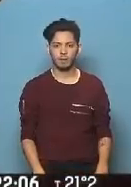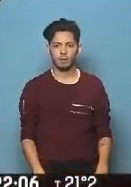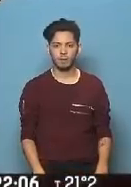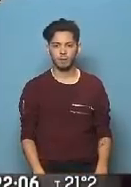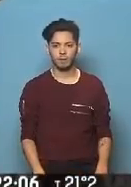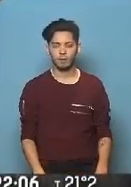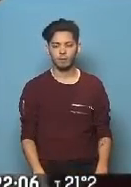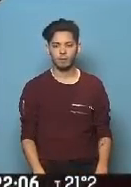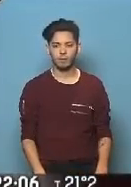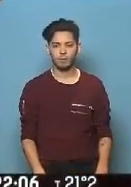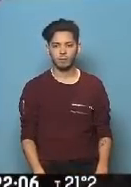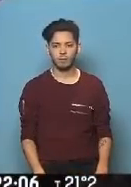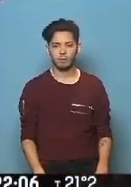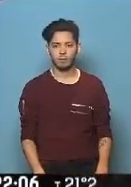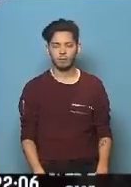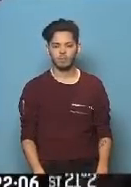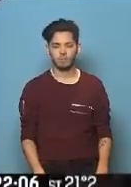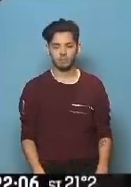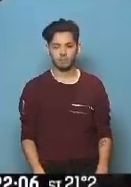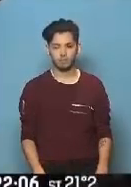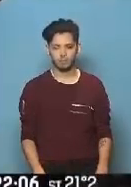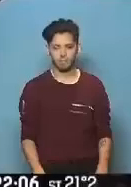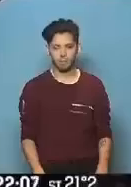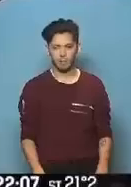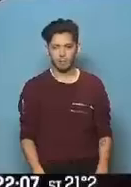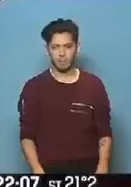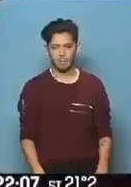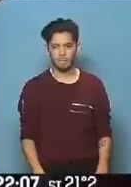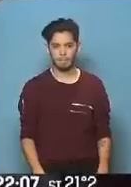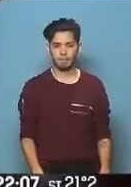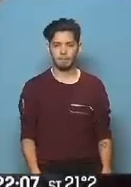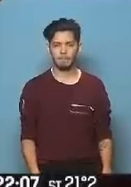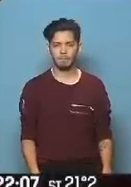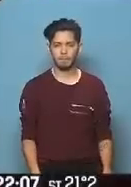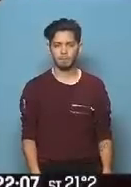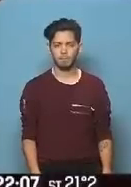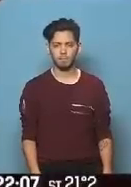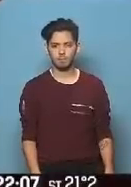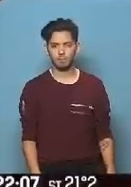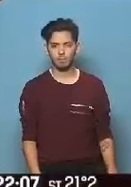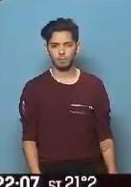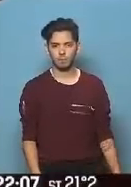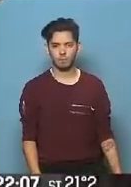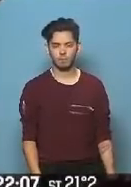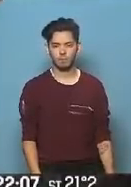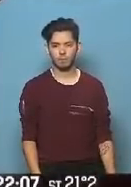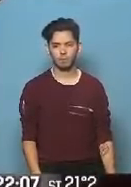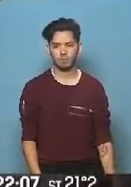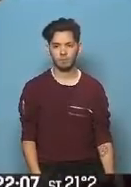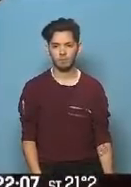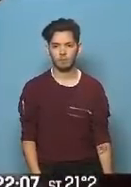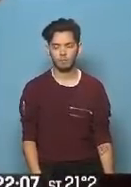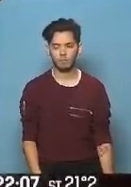de país que liberta ao povo brasileiro. Nós somos mais da metade do Brasil. Não